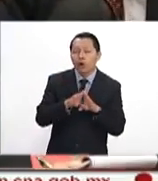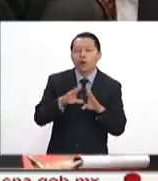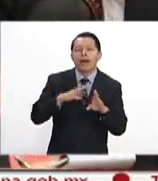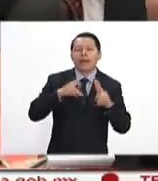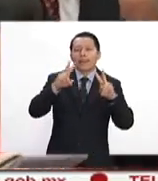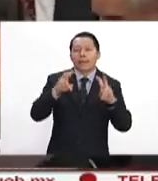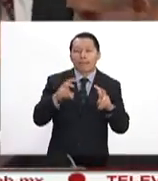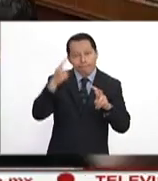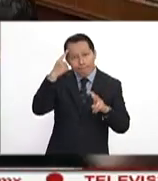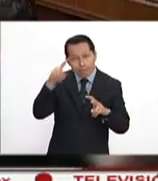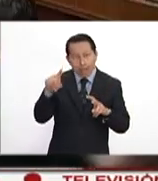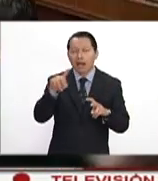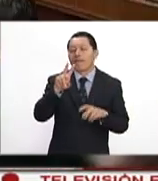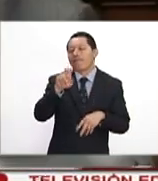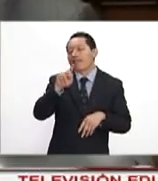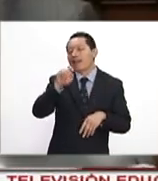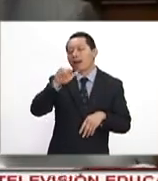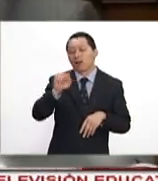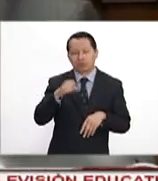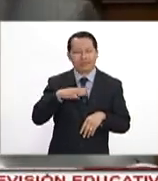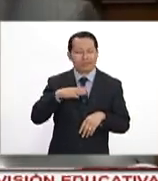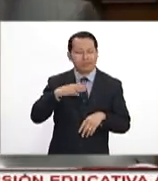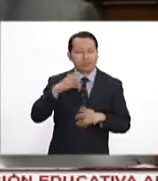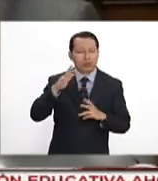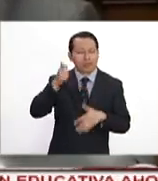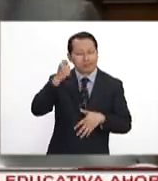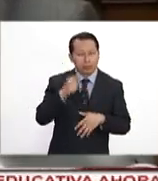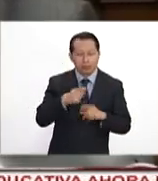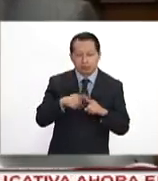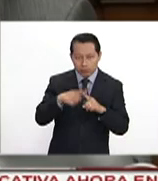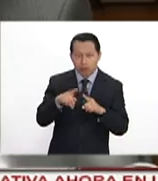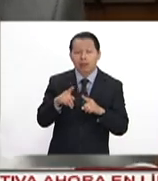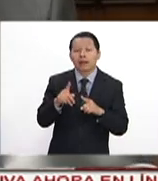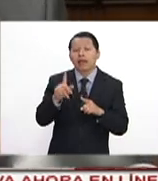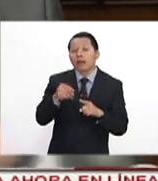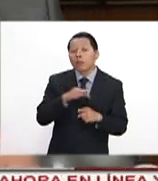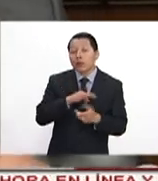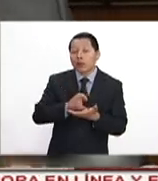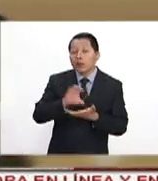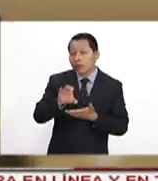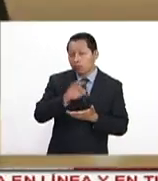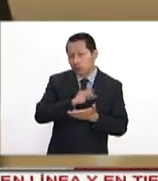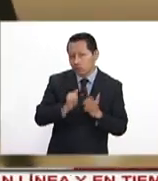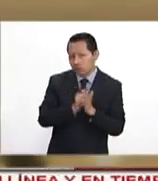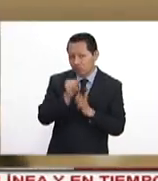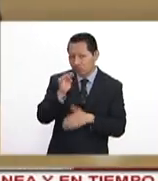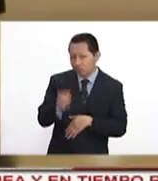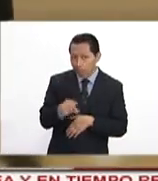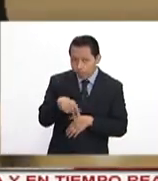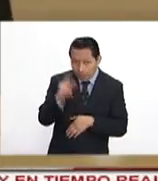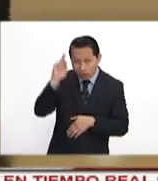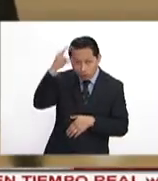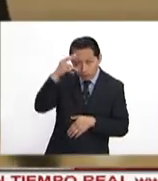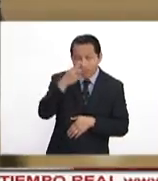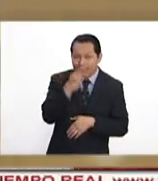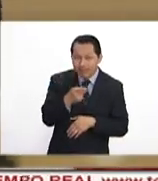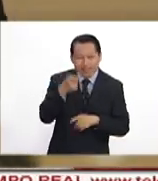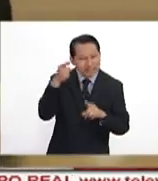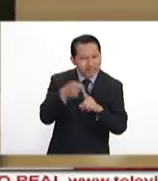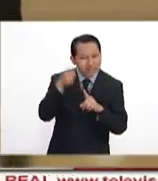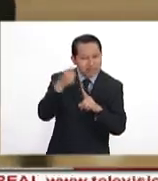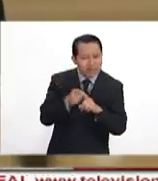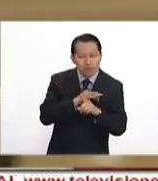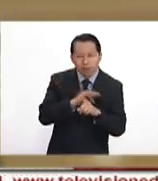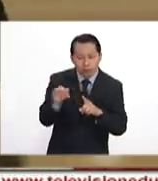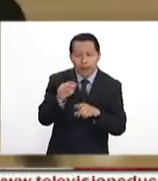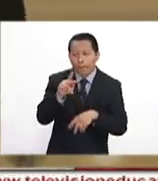de Veteranos. Los demócratas y algunos republicanos se oponen a destinar fondos para el muro, pero Trump insiste en el tema y el